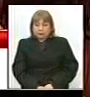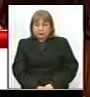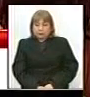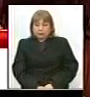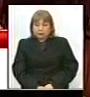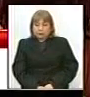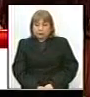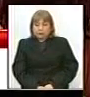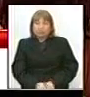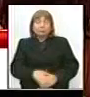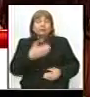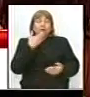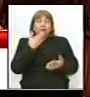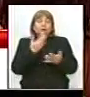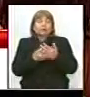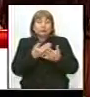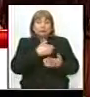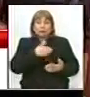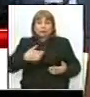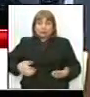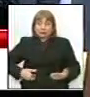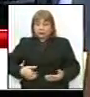gracias presidente